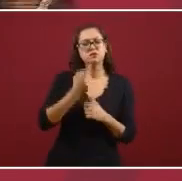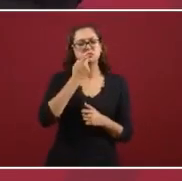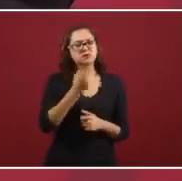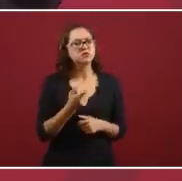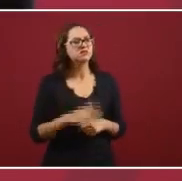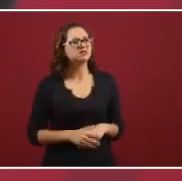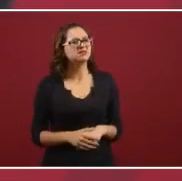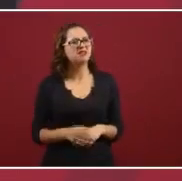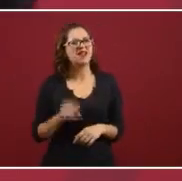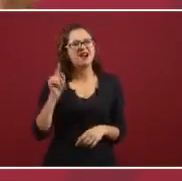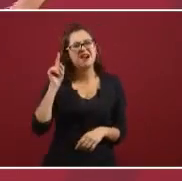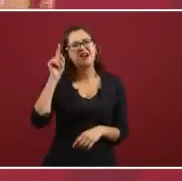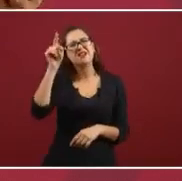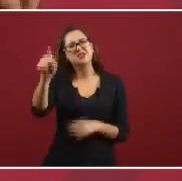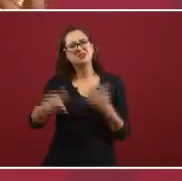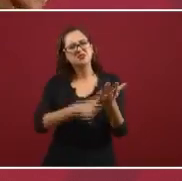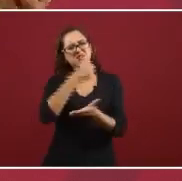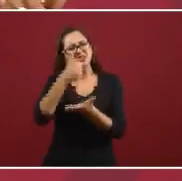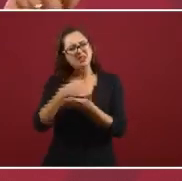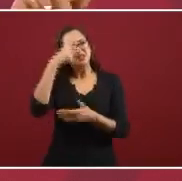¿por qué vamos a ir hasta allá?